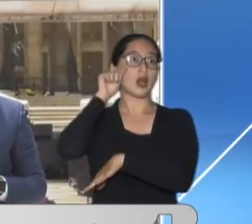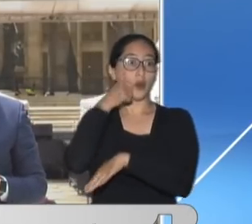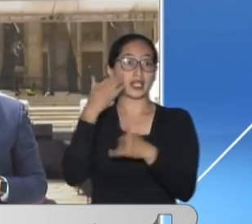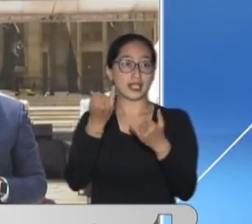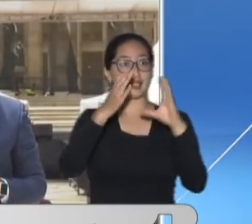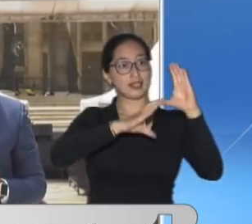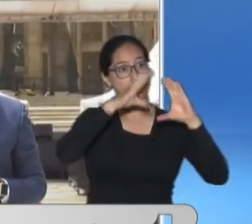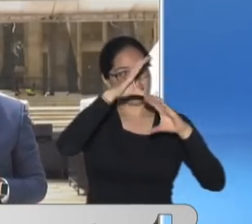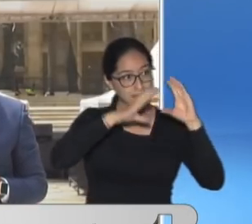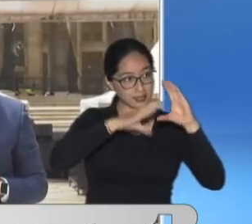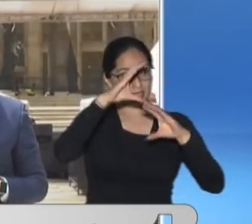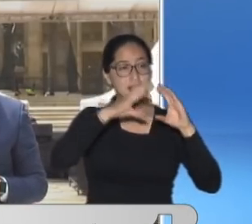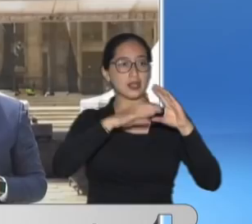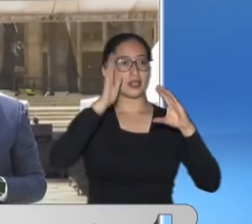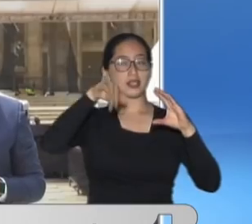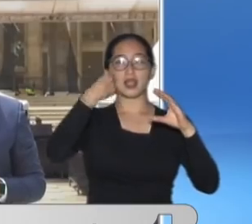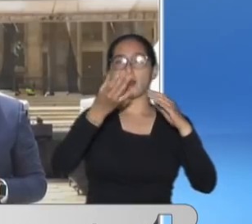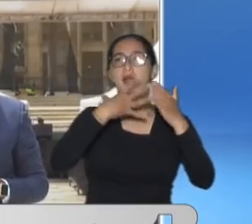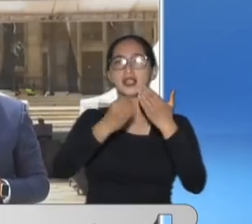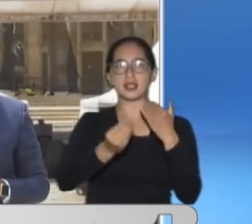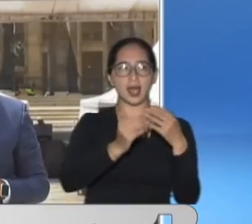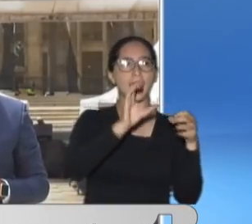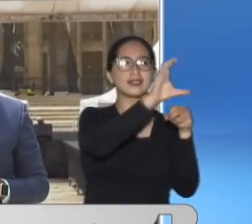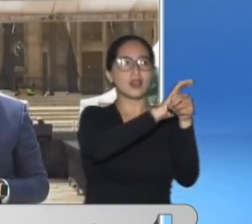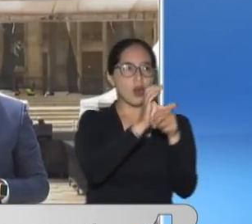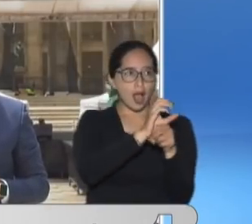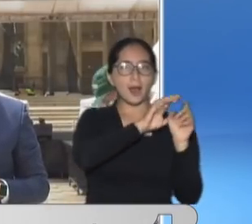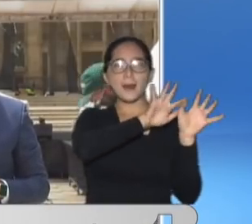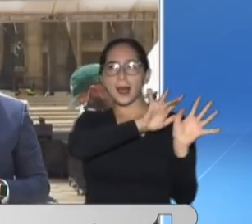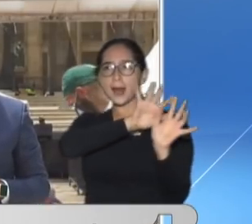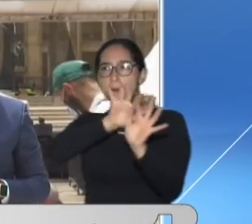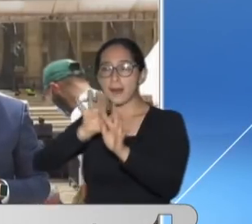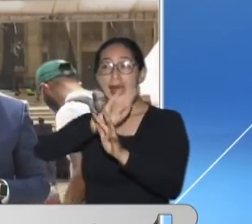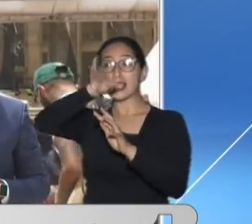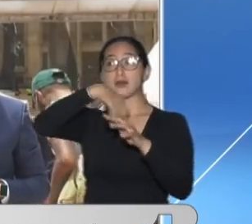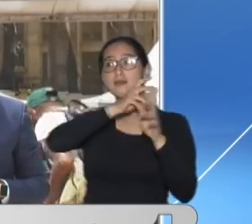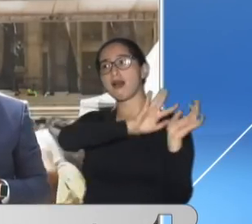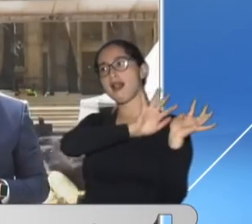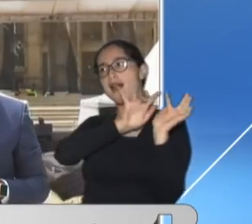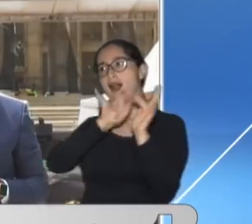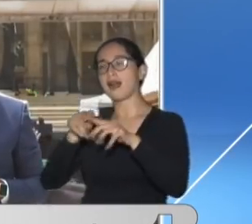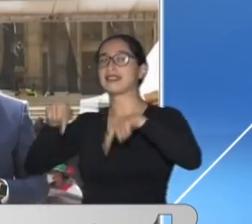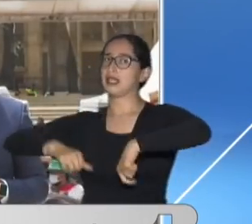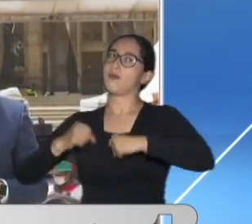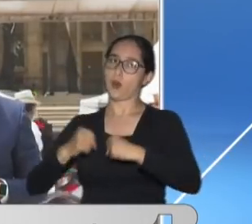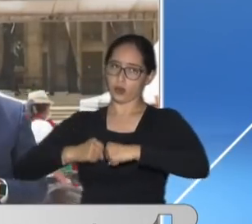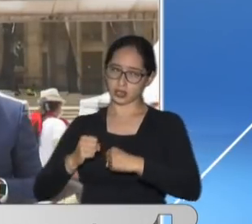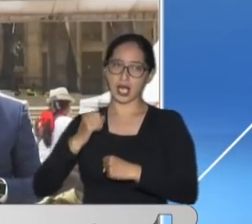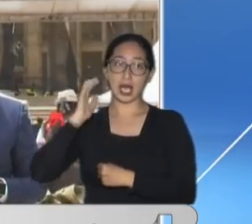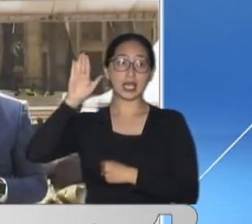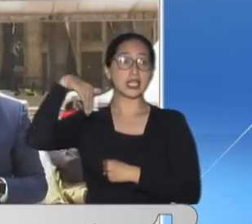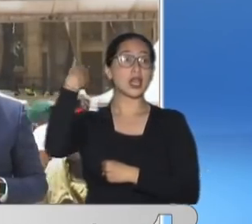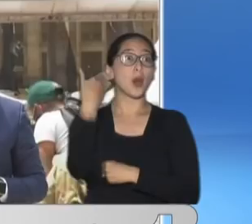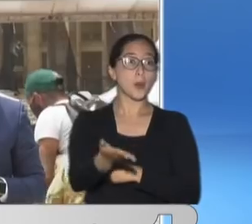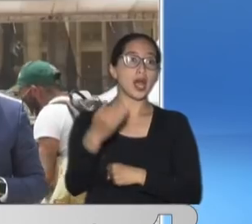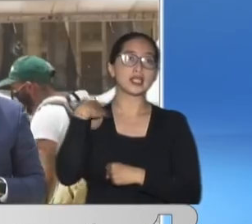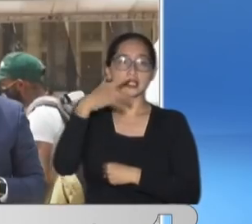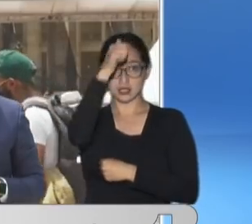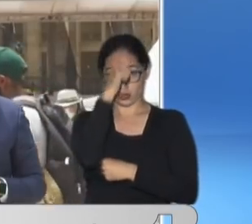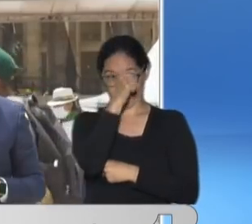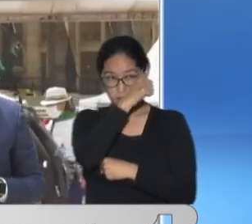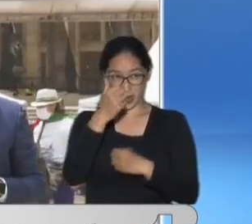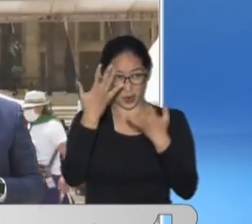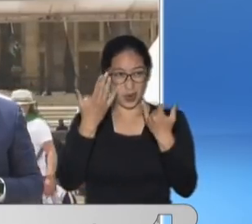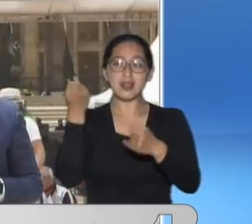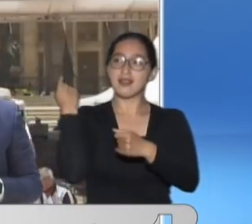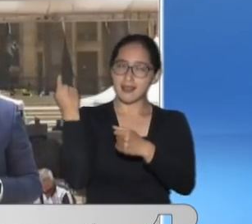Cauca, ha pasado por diferentes ciudades hasta finalmente llegar a Bogotá el pasado domingo y hoy se dirigen hacia la Plaza de